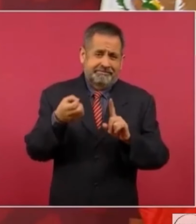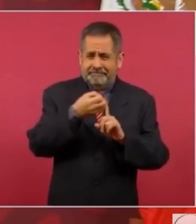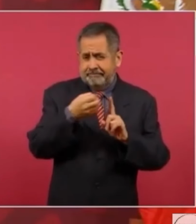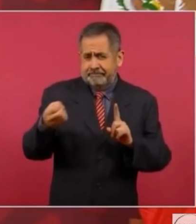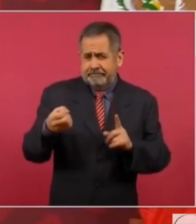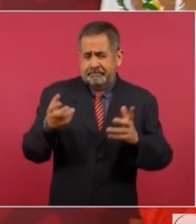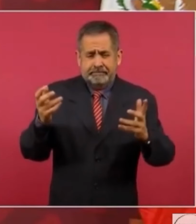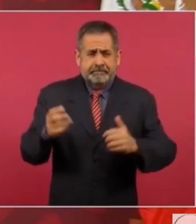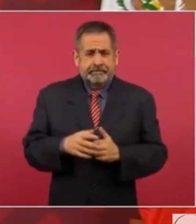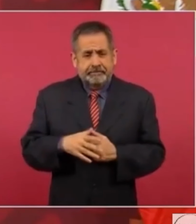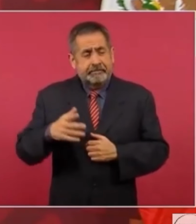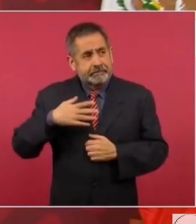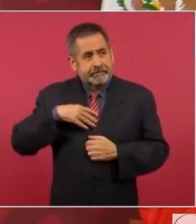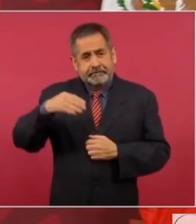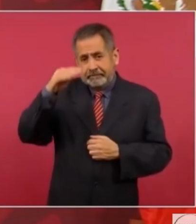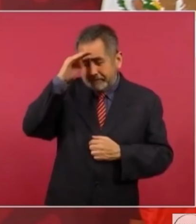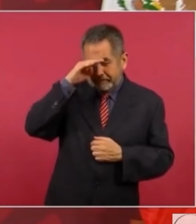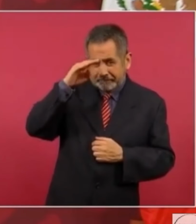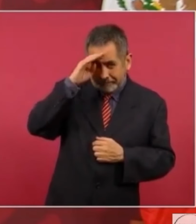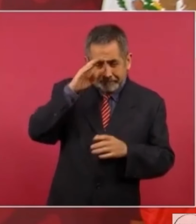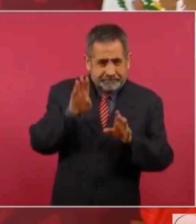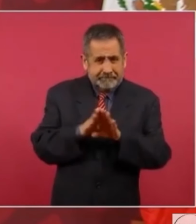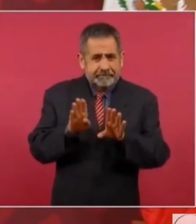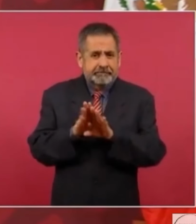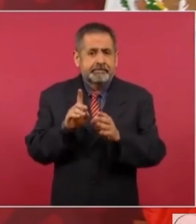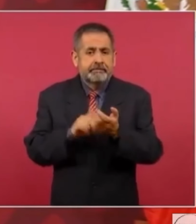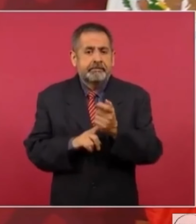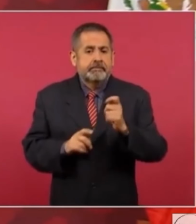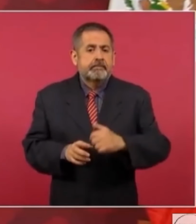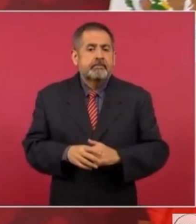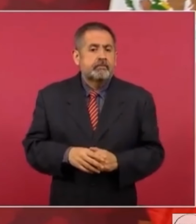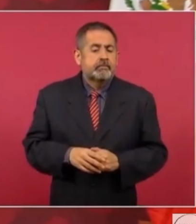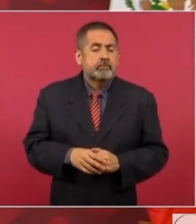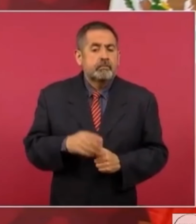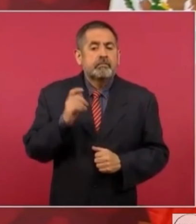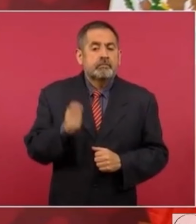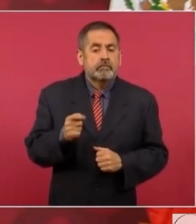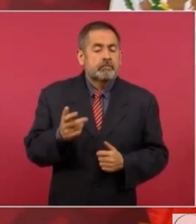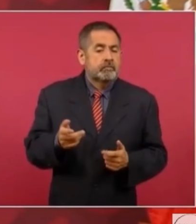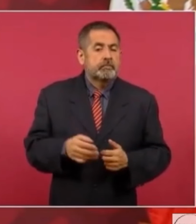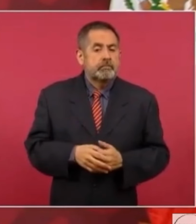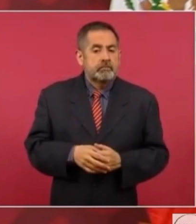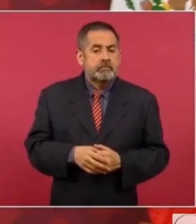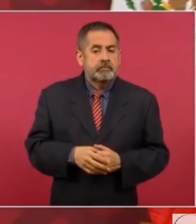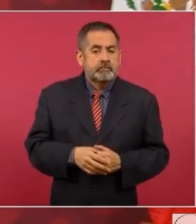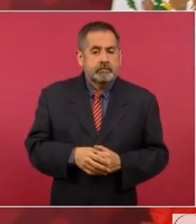Y ya se está viendo de que, como es